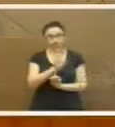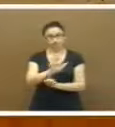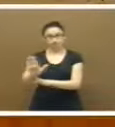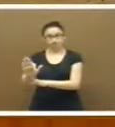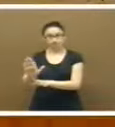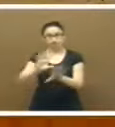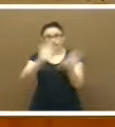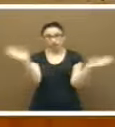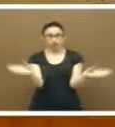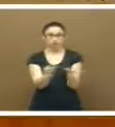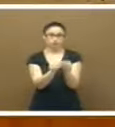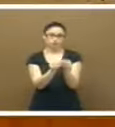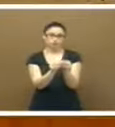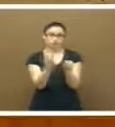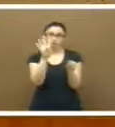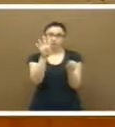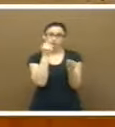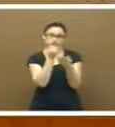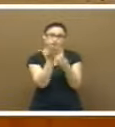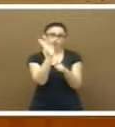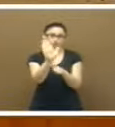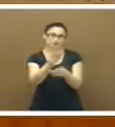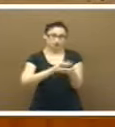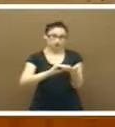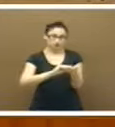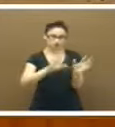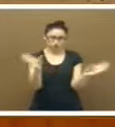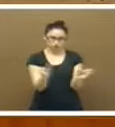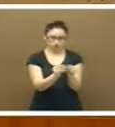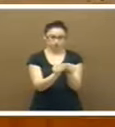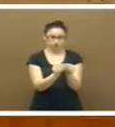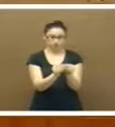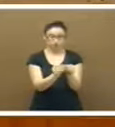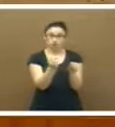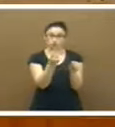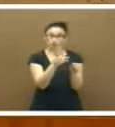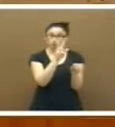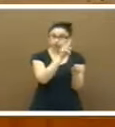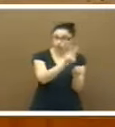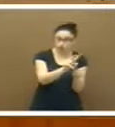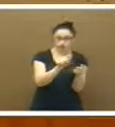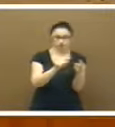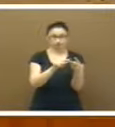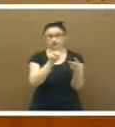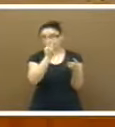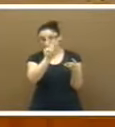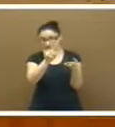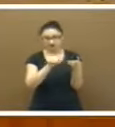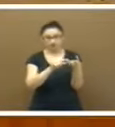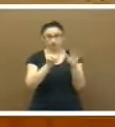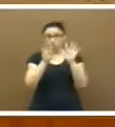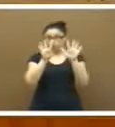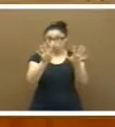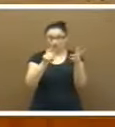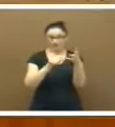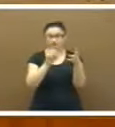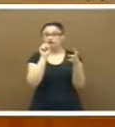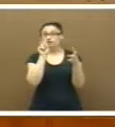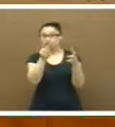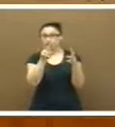un conjunto de cuatro propuestas de resolución. Las número 2, 3, 9 y